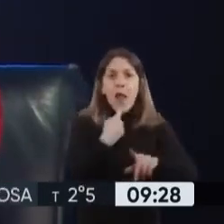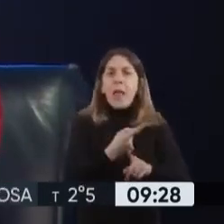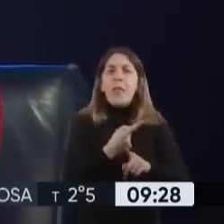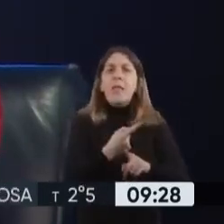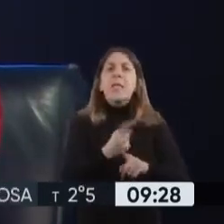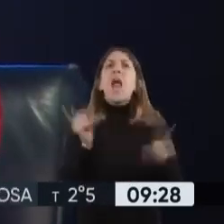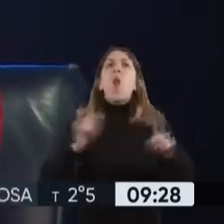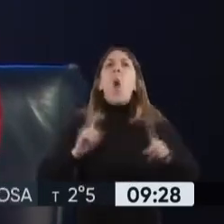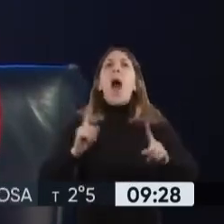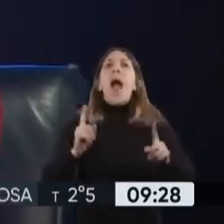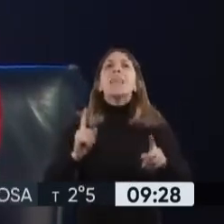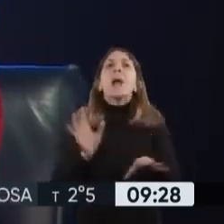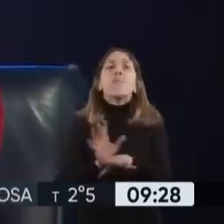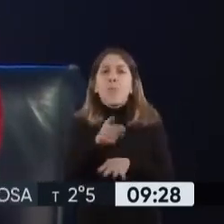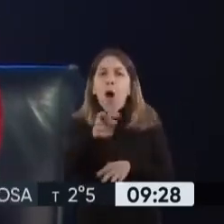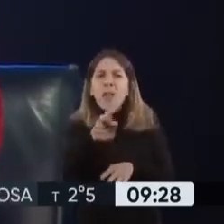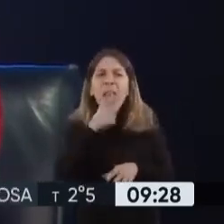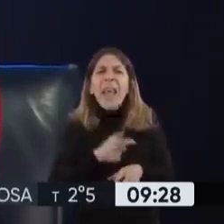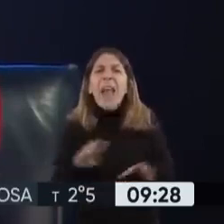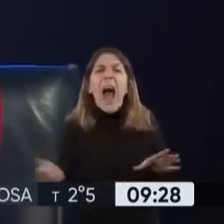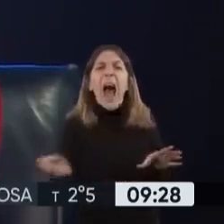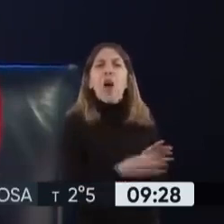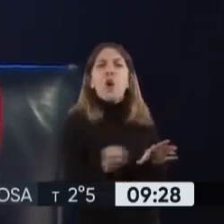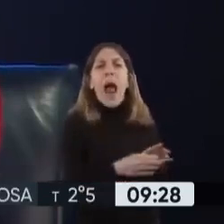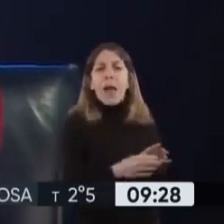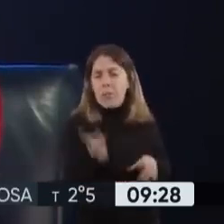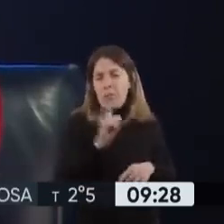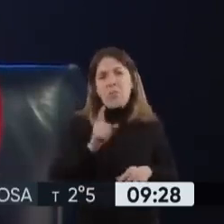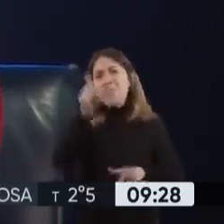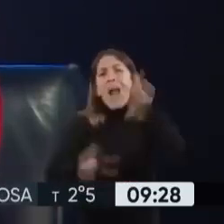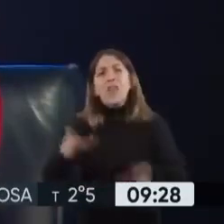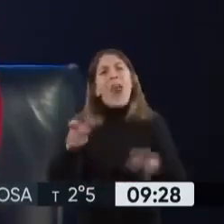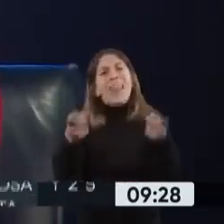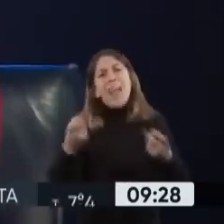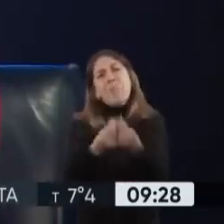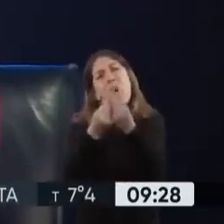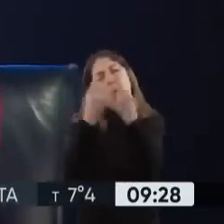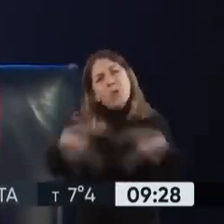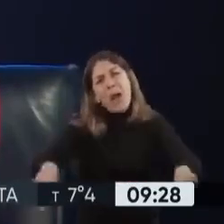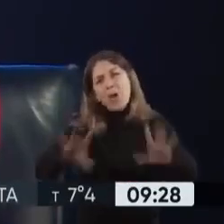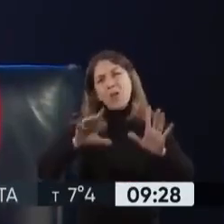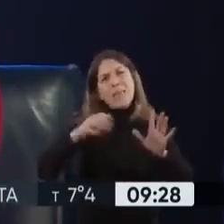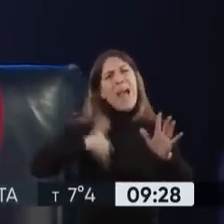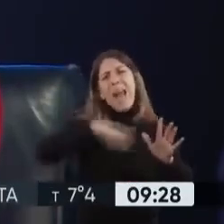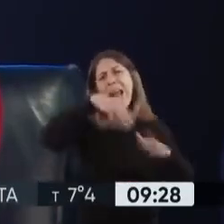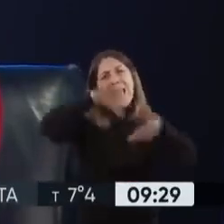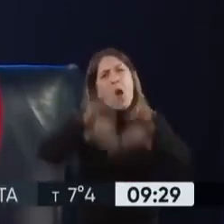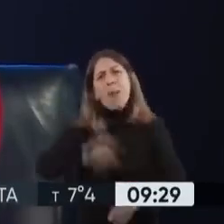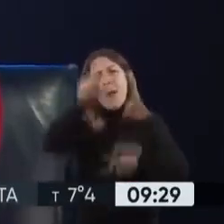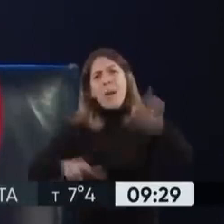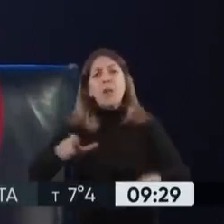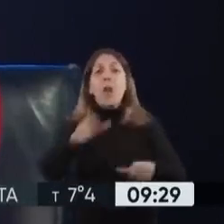también es una palabra que vos utilizaste las necesidades que tiene la gente son muchas muchas en todas partes del país recordemos que tenemos